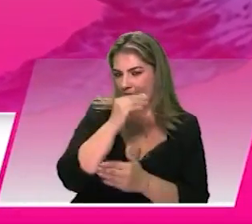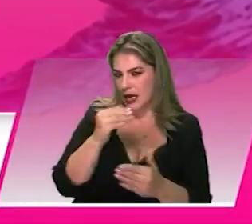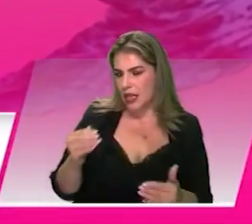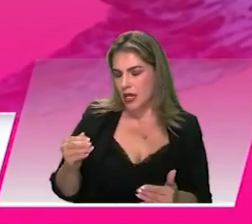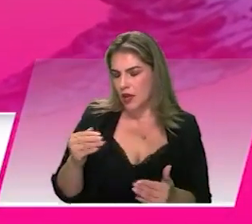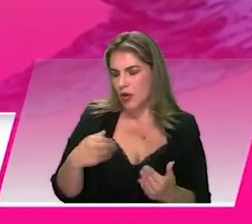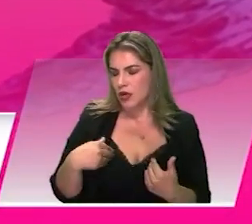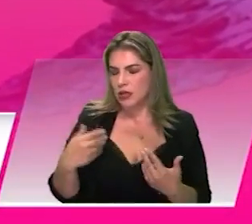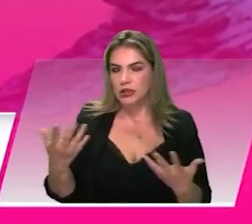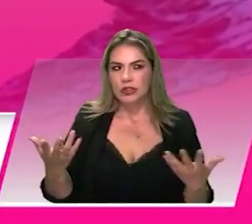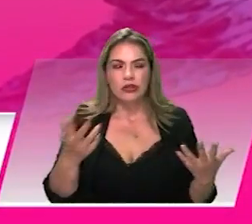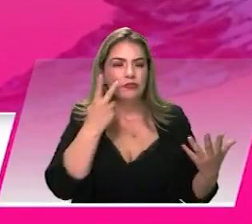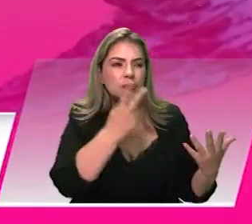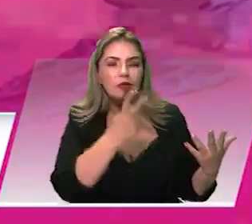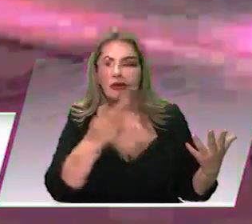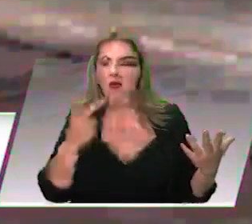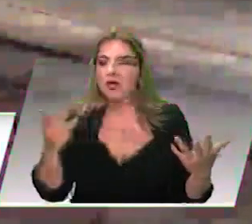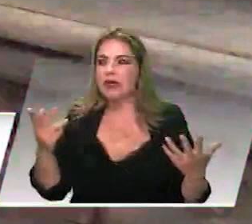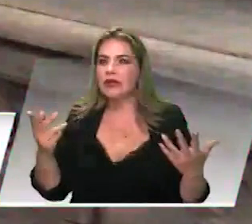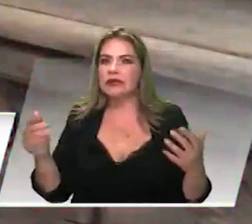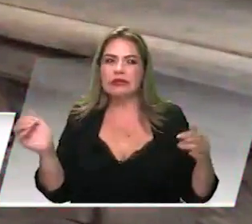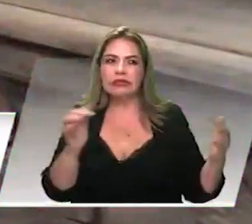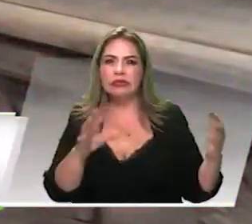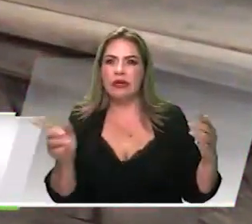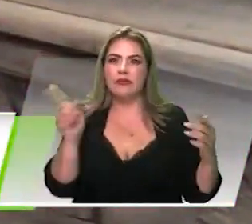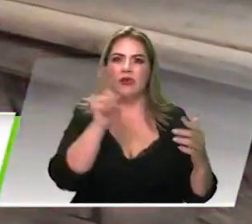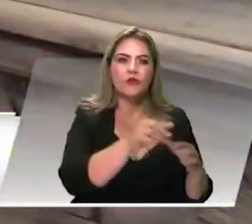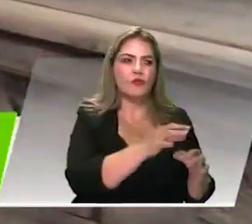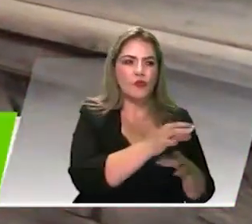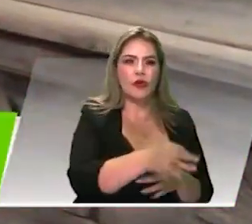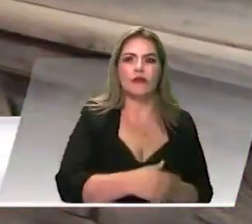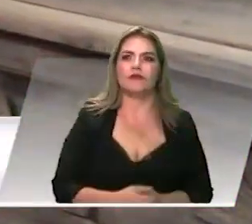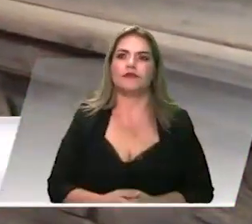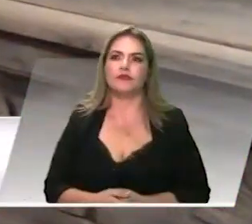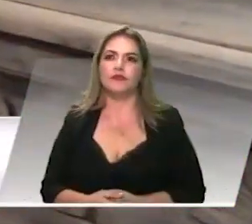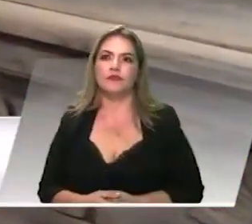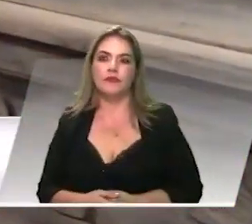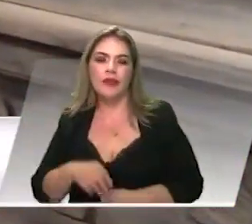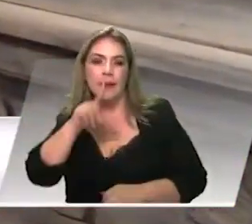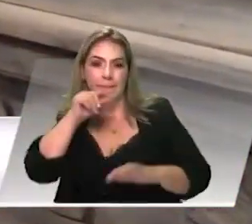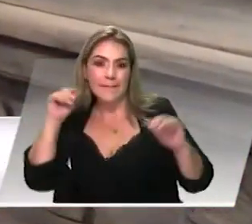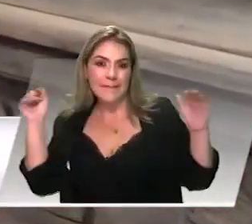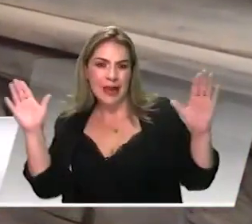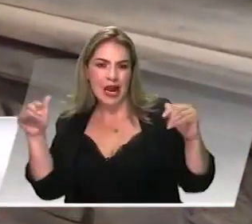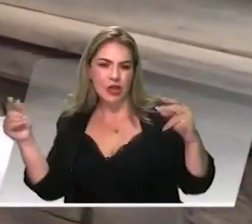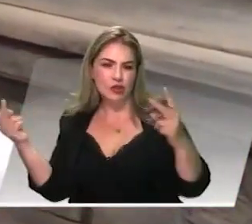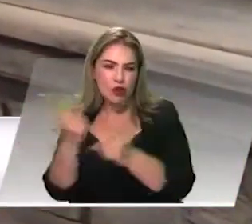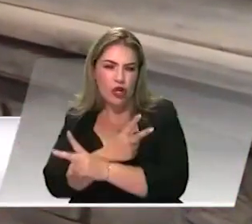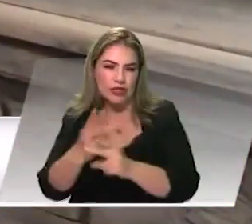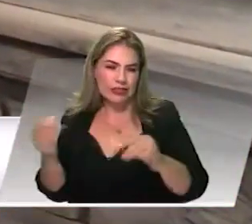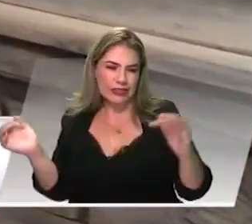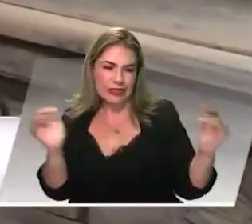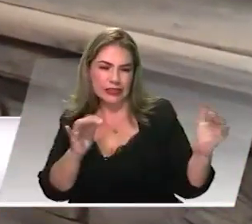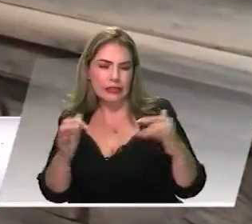pueblo cercano huyendo de otra guerra. El conflicto armado desde los pájaros fue más bien un recurso literario que